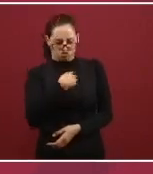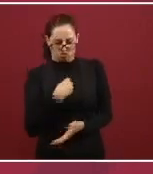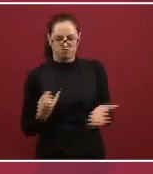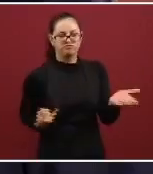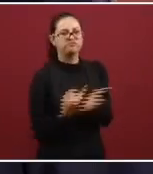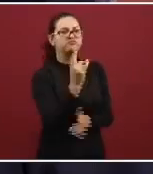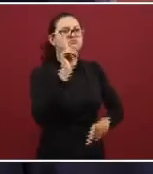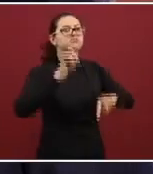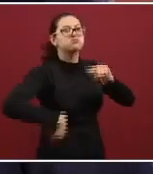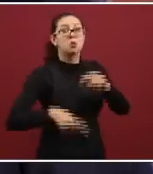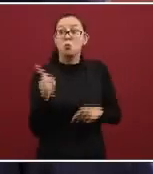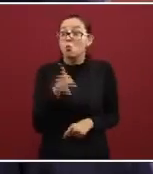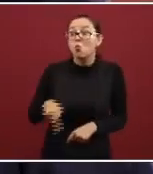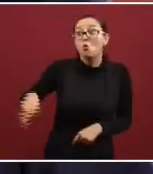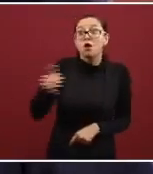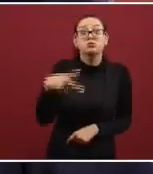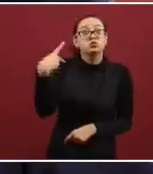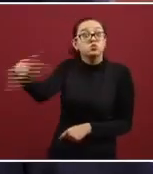Esa es la esencia.